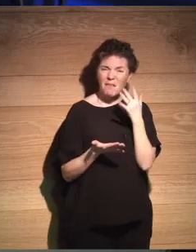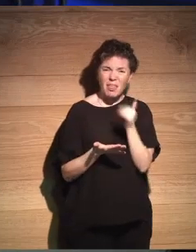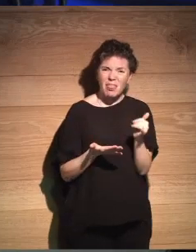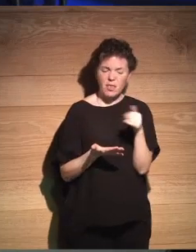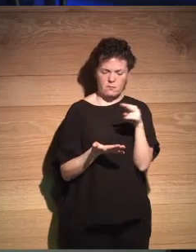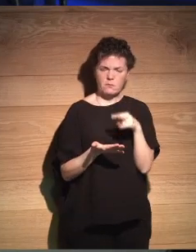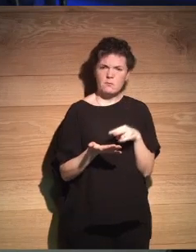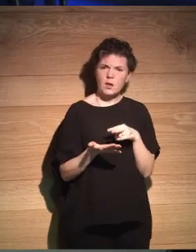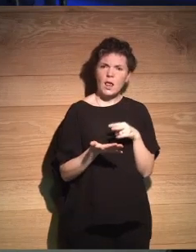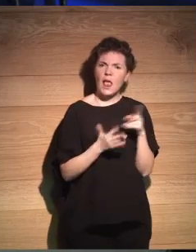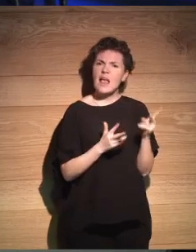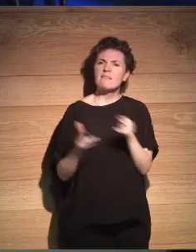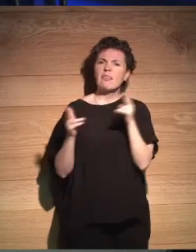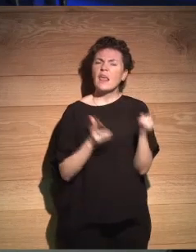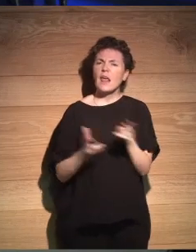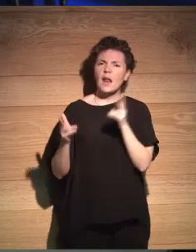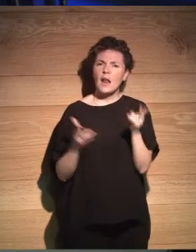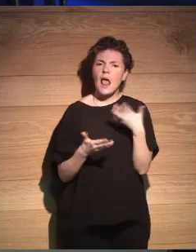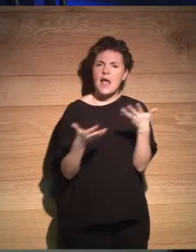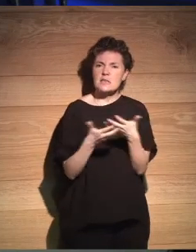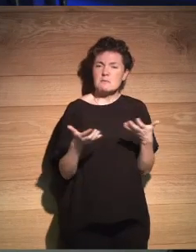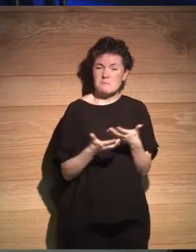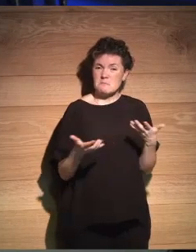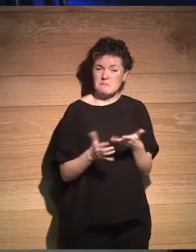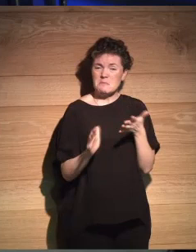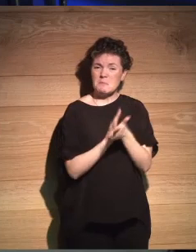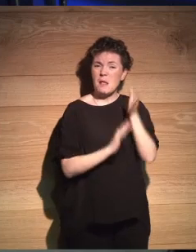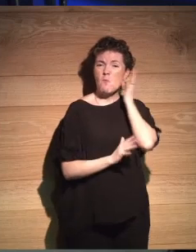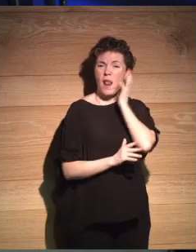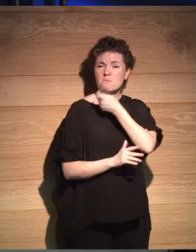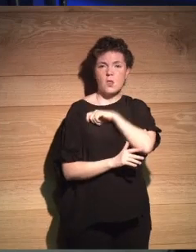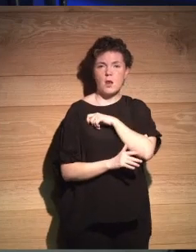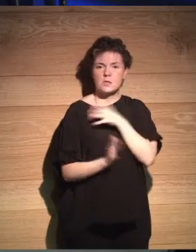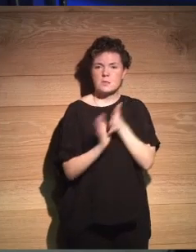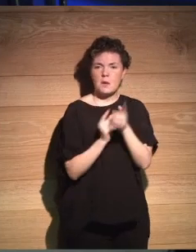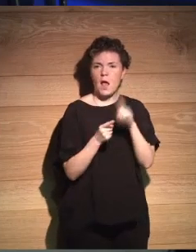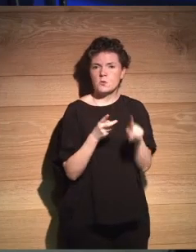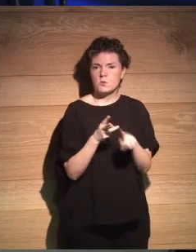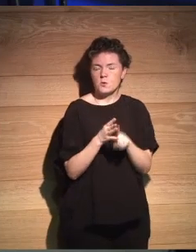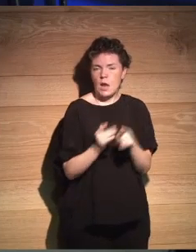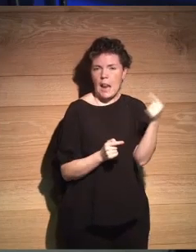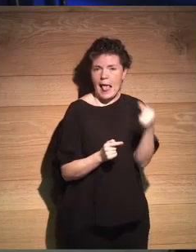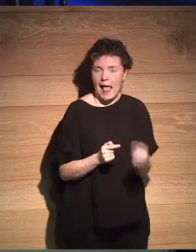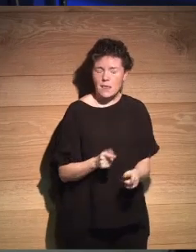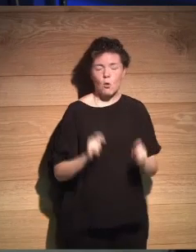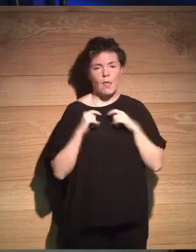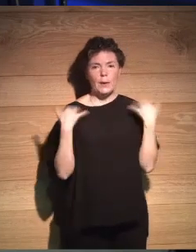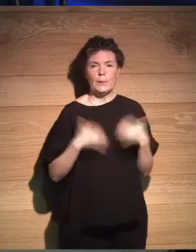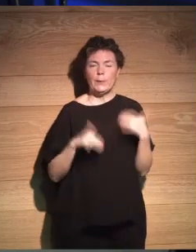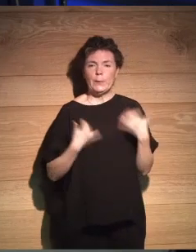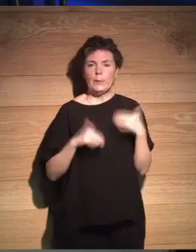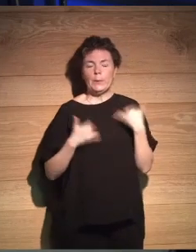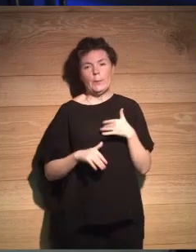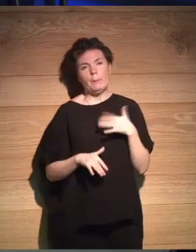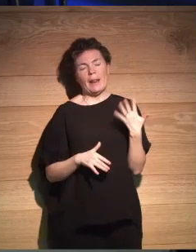y leía esas escenas donde realmente describe bastante mal a las mujeres españolas, que me entraban como sudores fríos, no, pero algo